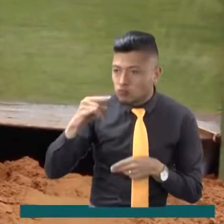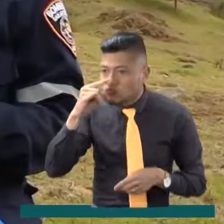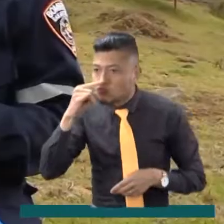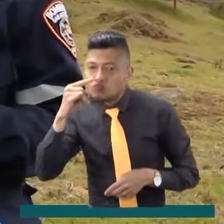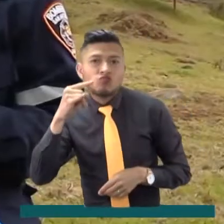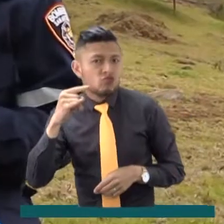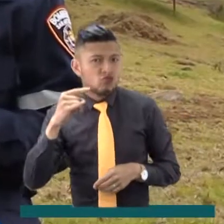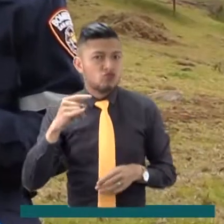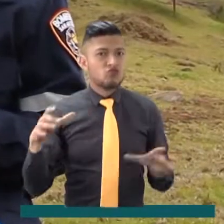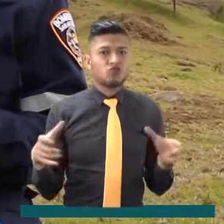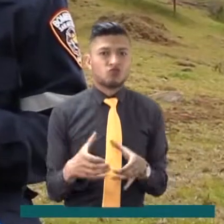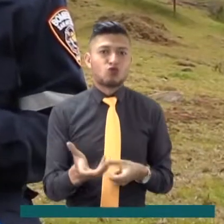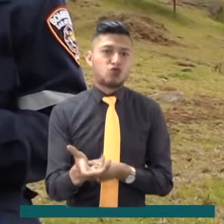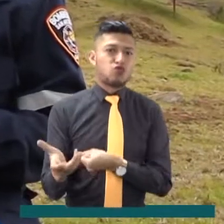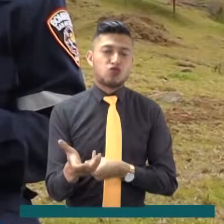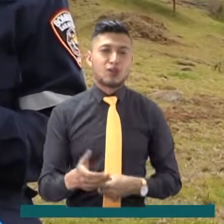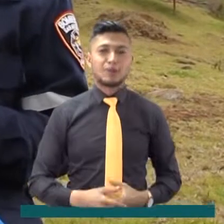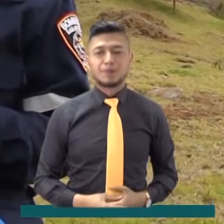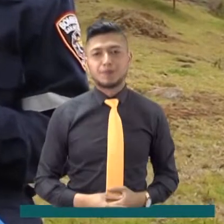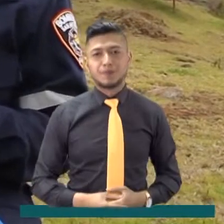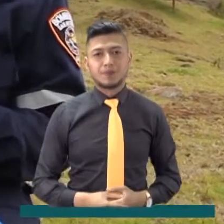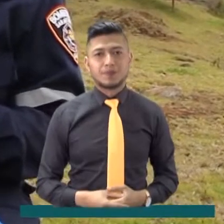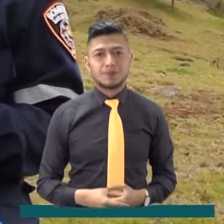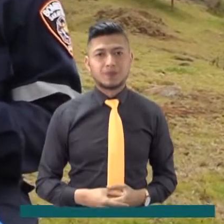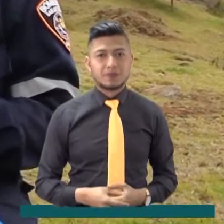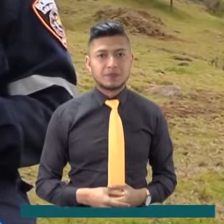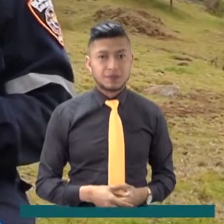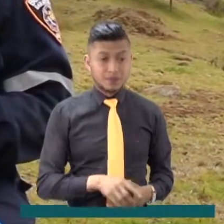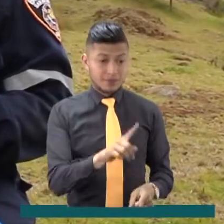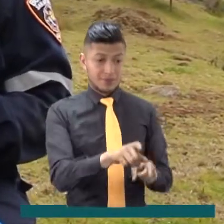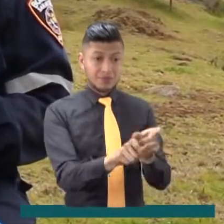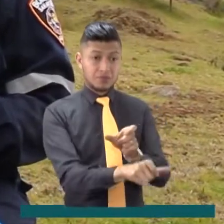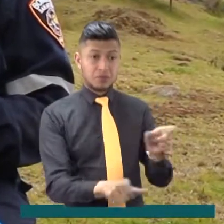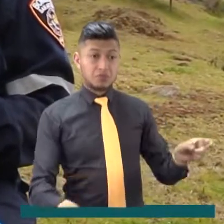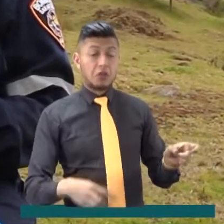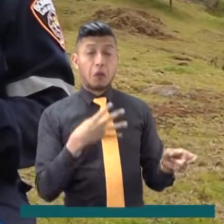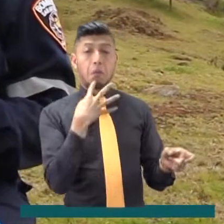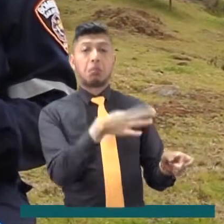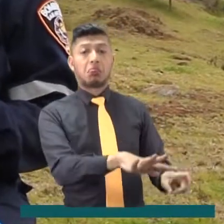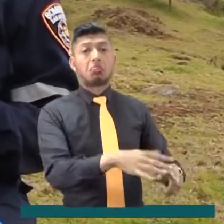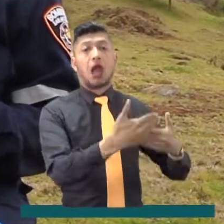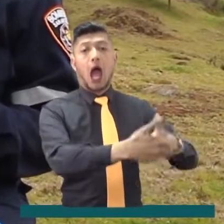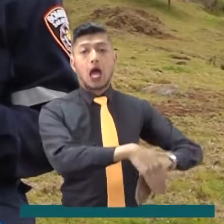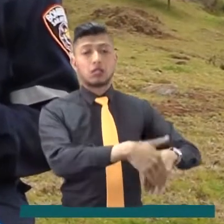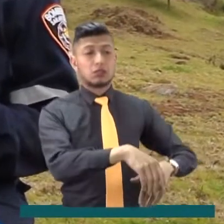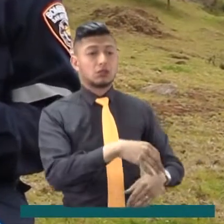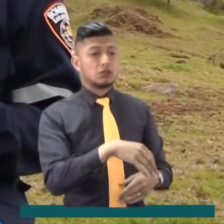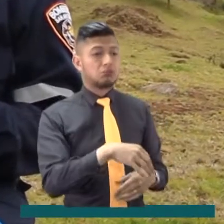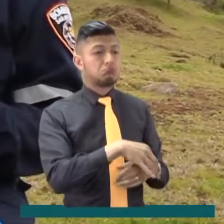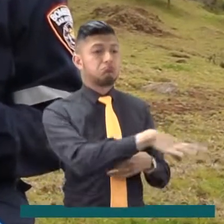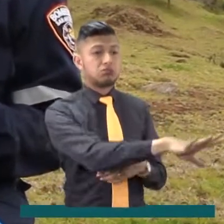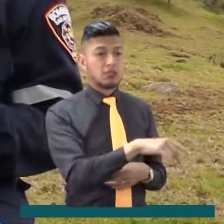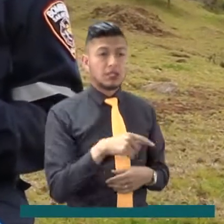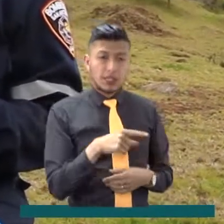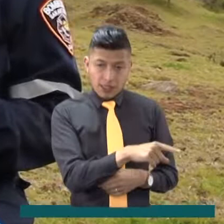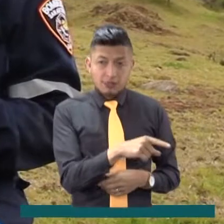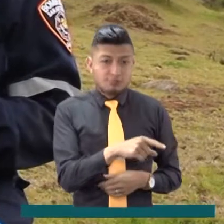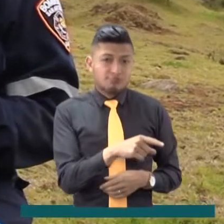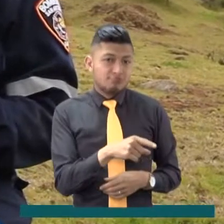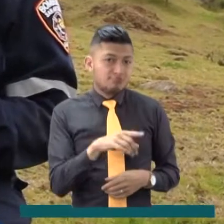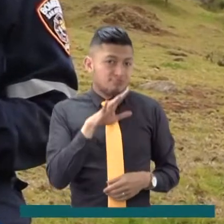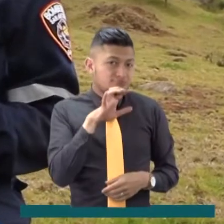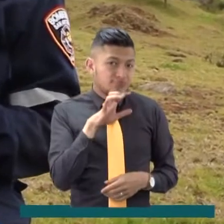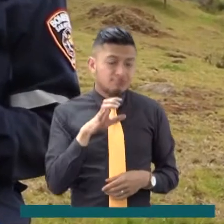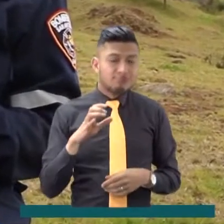héroe. Y pues así como la gente los abandona y los deja tirados en la calle, pues que encuentre